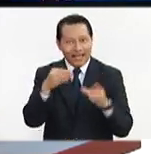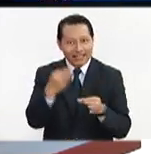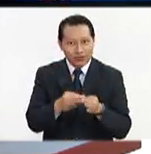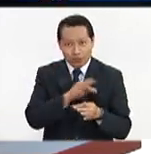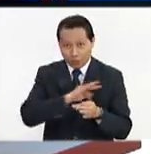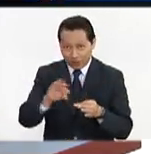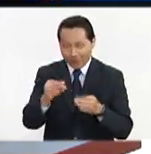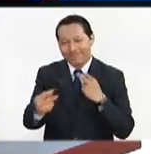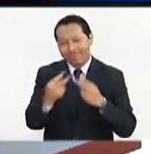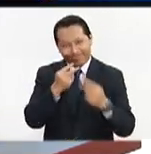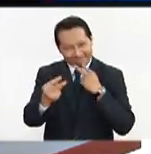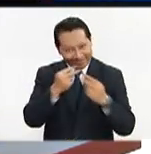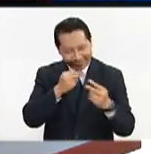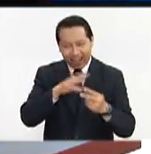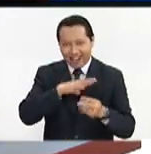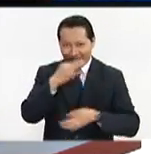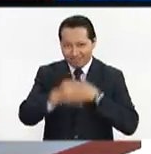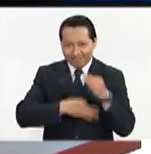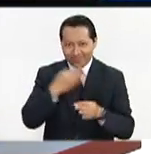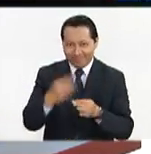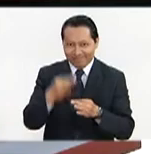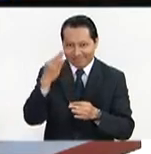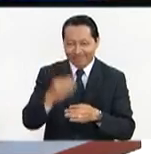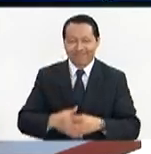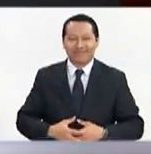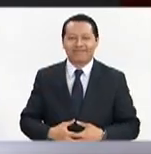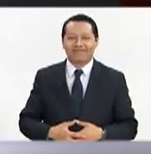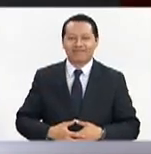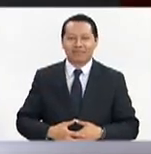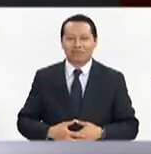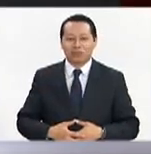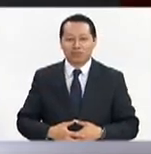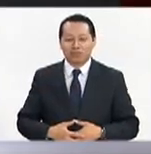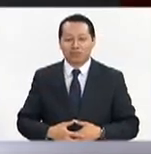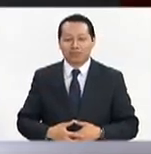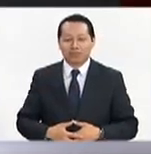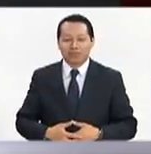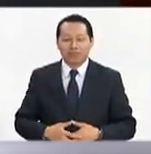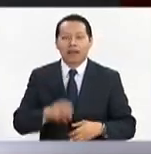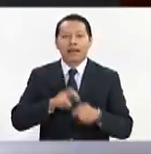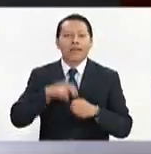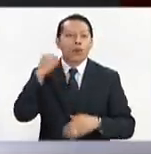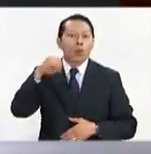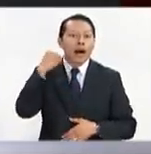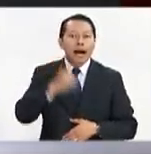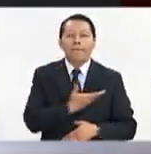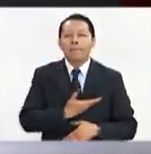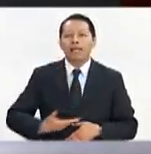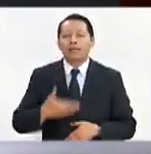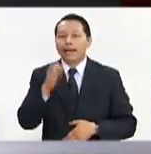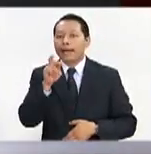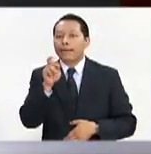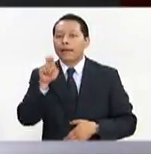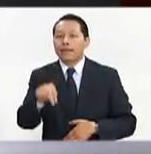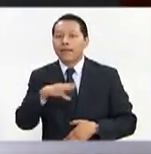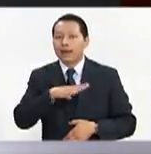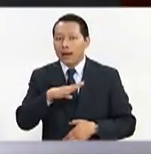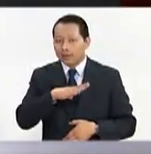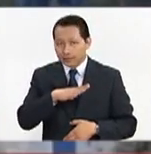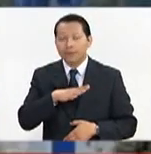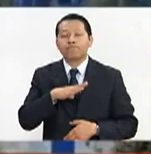Acompáñenos, este es su informativo, le tenemos la noticia al día. En Oaxaca, el presidente Enrique Peña